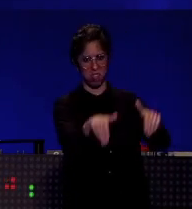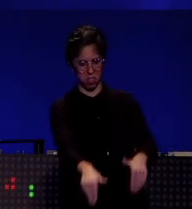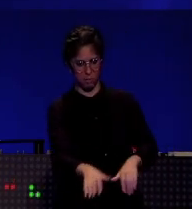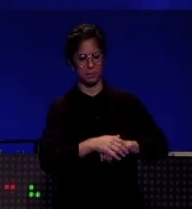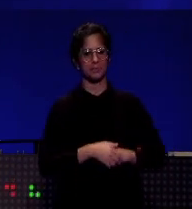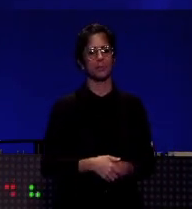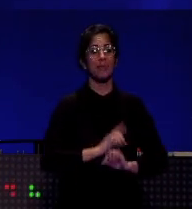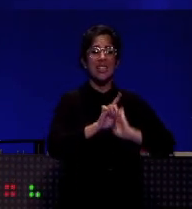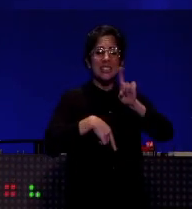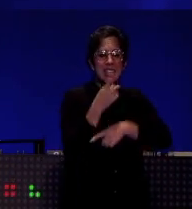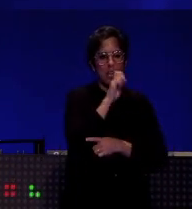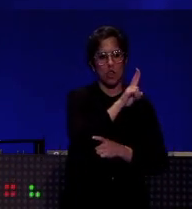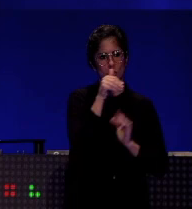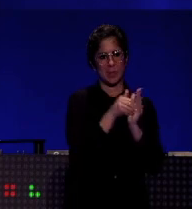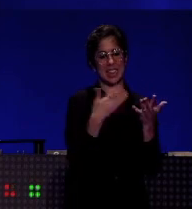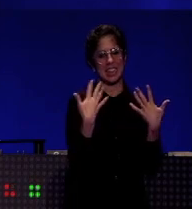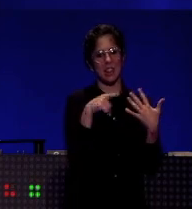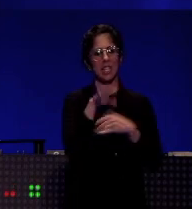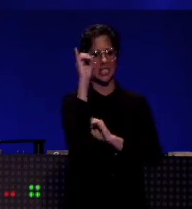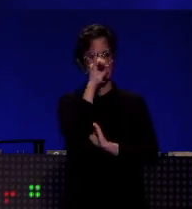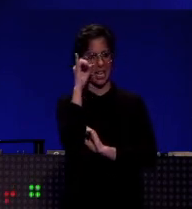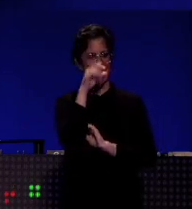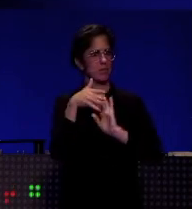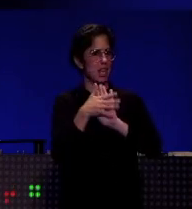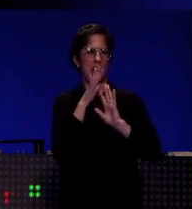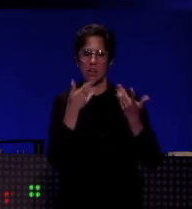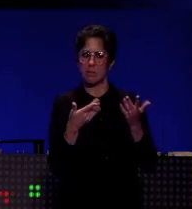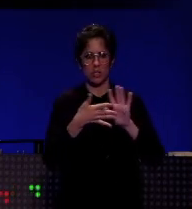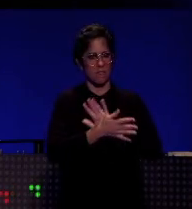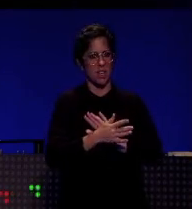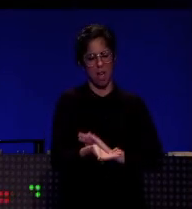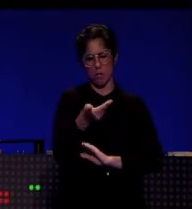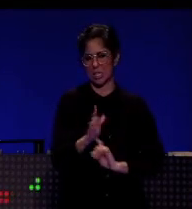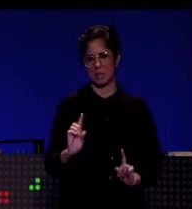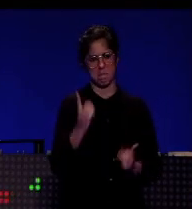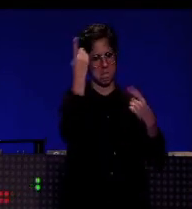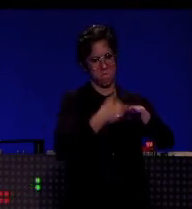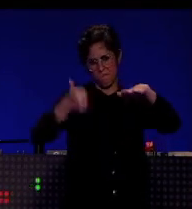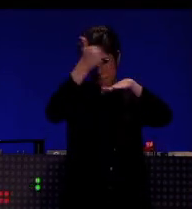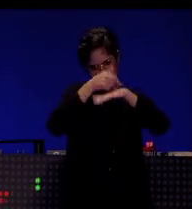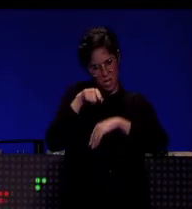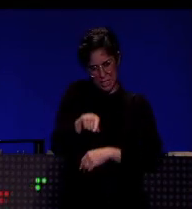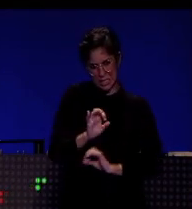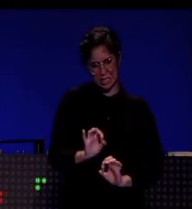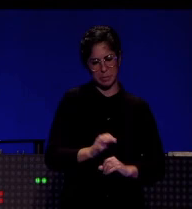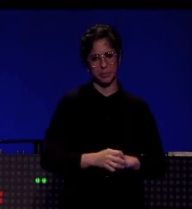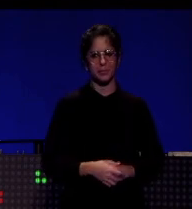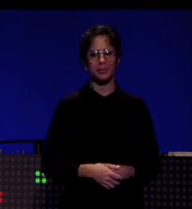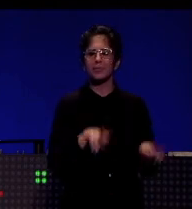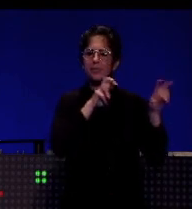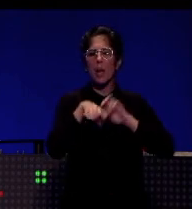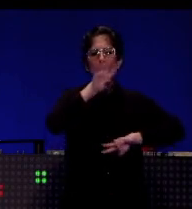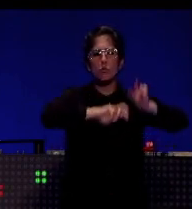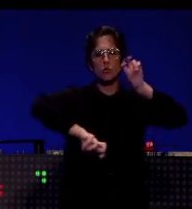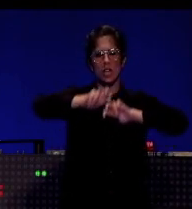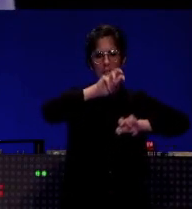instagram que para mí ahora actualmente es la joya de la corona' bueno en cuanto a buscadores voy a dar aquí un detallito en el